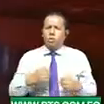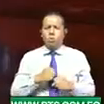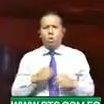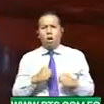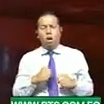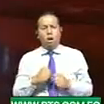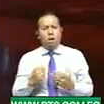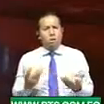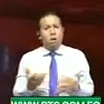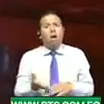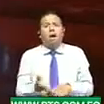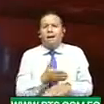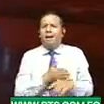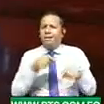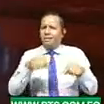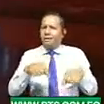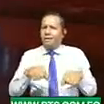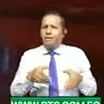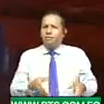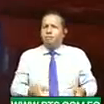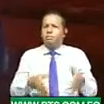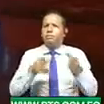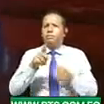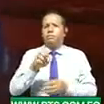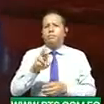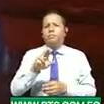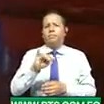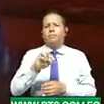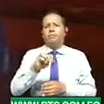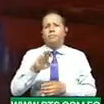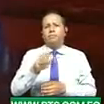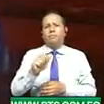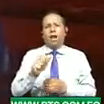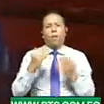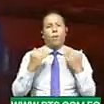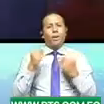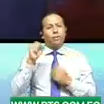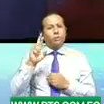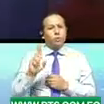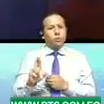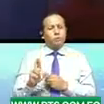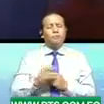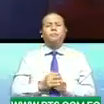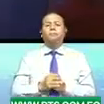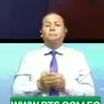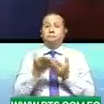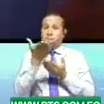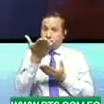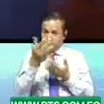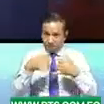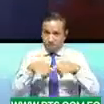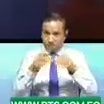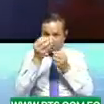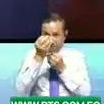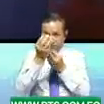dio hace pocas horas en la vía perimetral es lo que podemos informar hasta esta hora de la noche anal y tú tienes más información desde estudios buenas